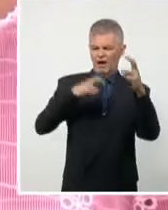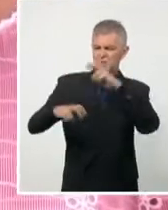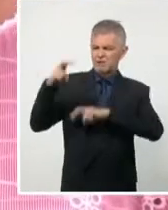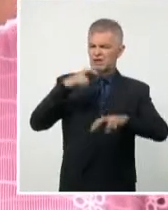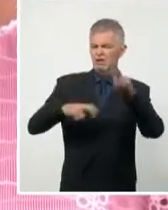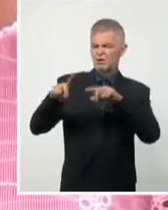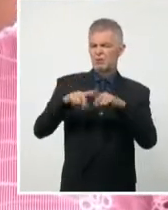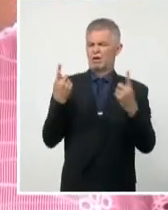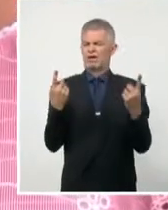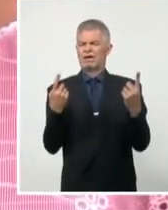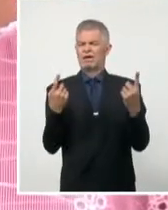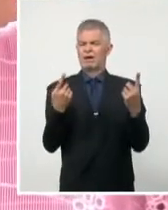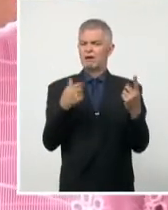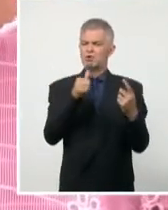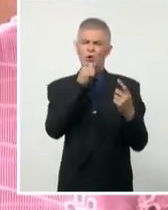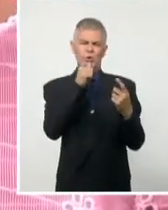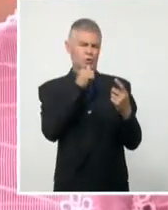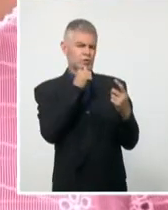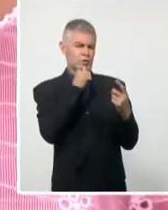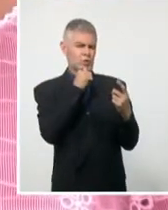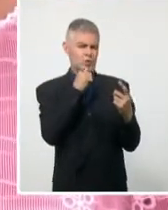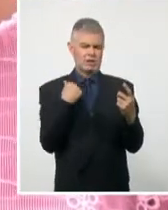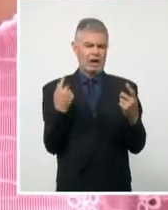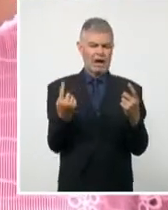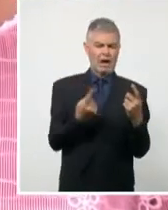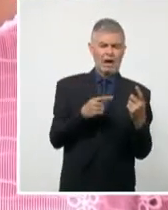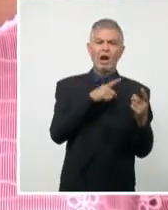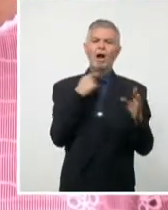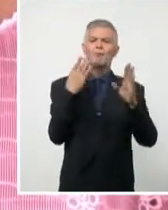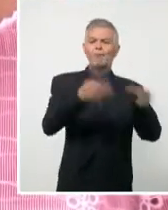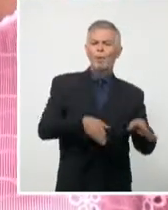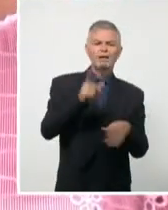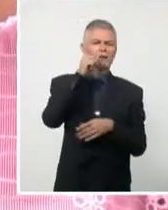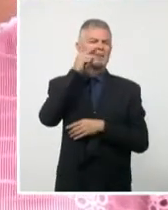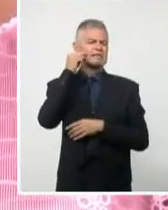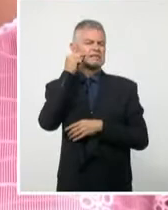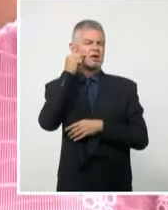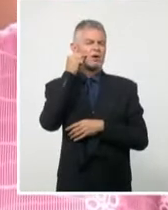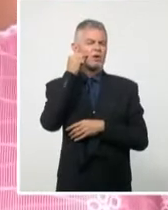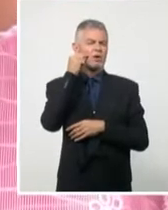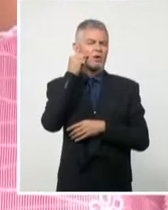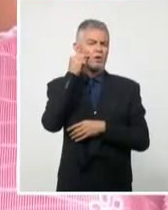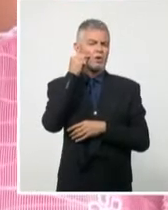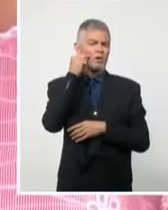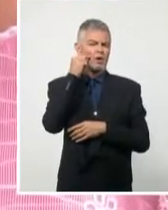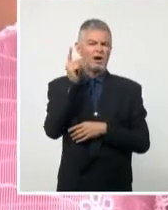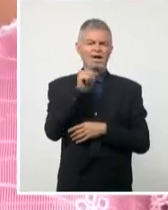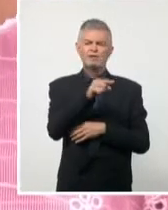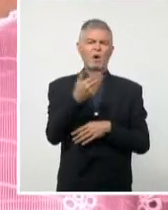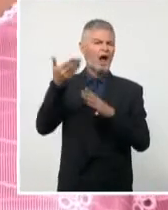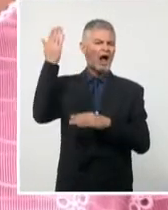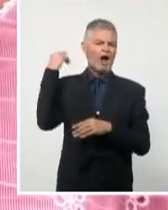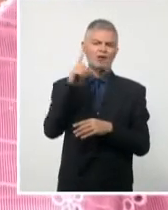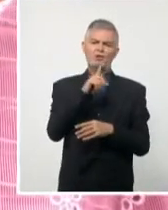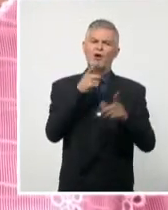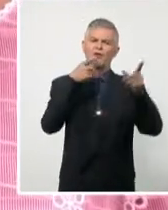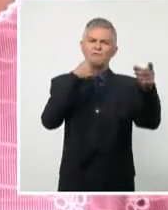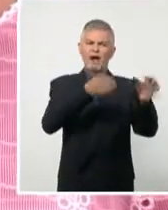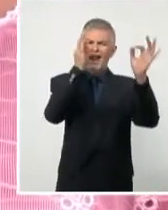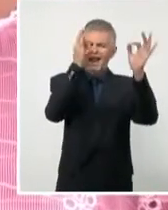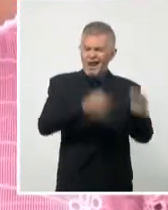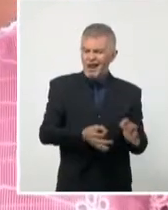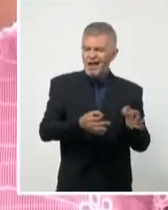porque se sospechaba entre ellos que la muerte del titán de bronce no había sido una muerte leal,